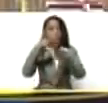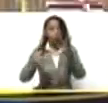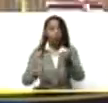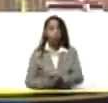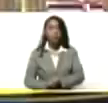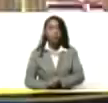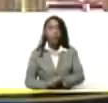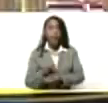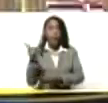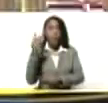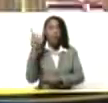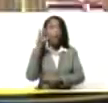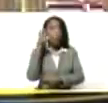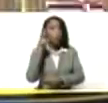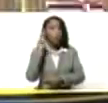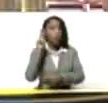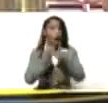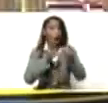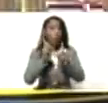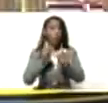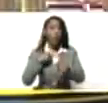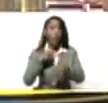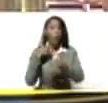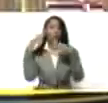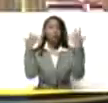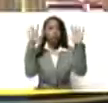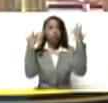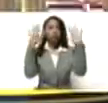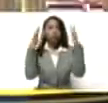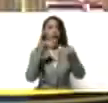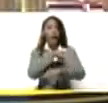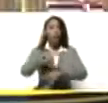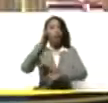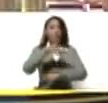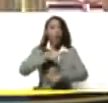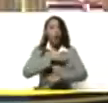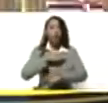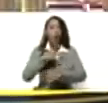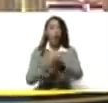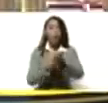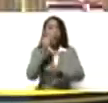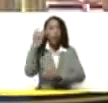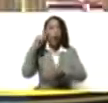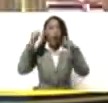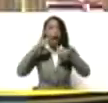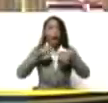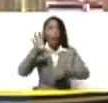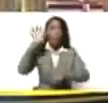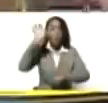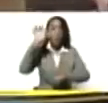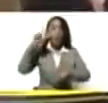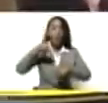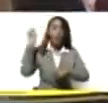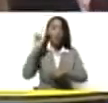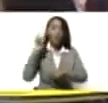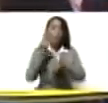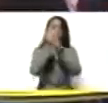ellos me están escuchando vamos a enviarle un aplauso a todos nuestros hermanos y hermanas aquí está su patria venezuela